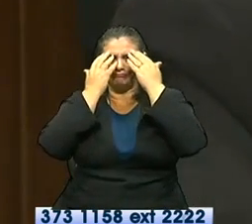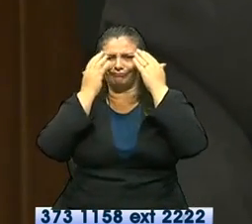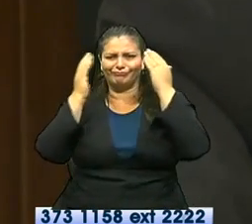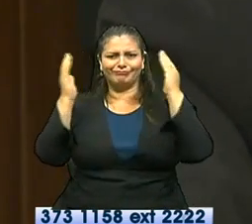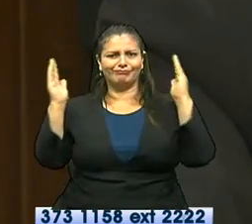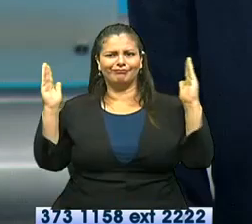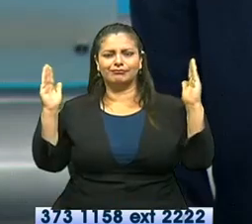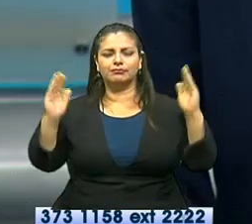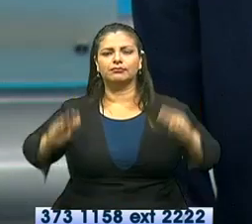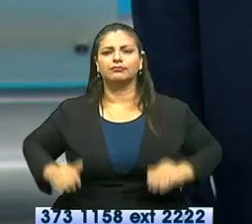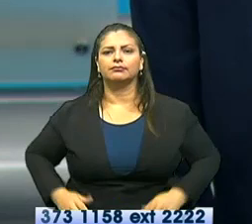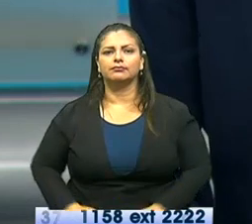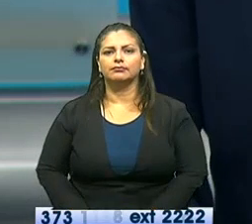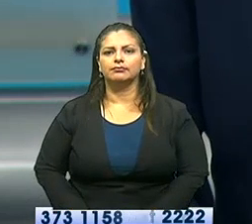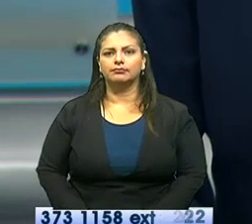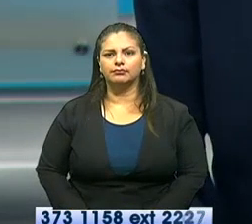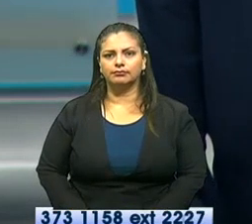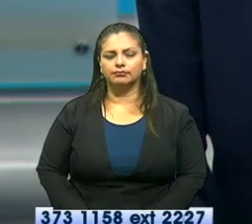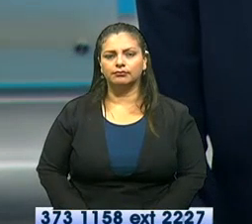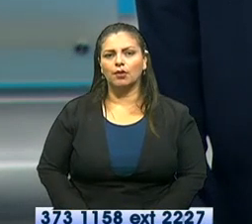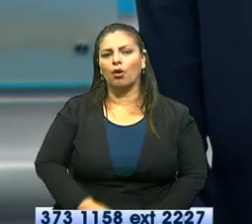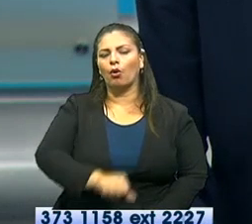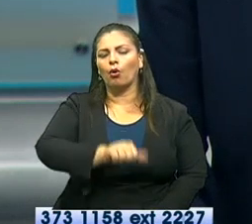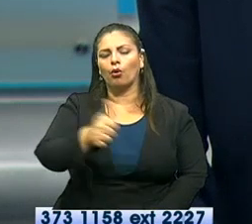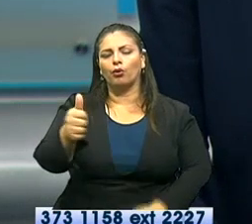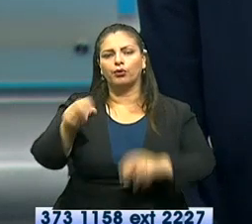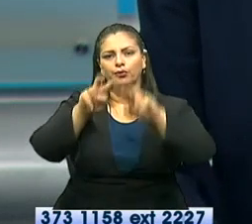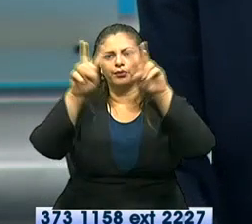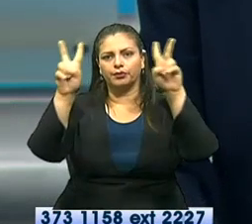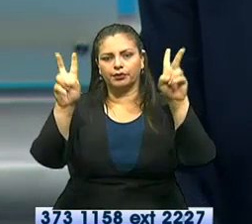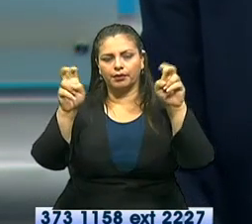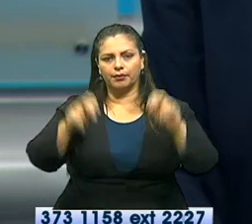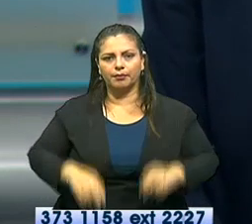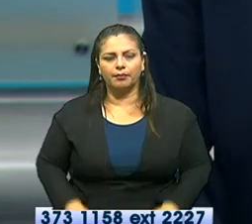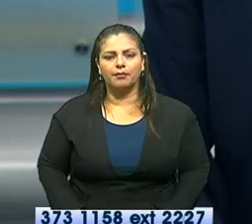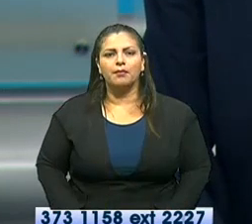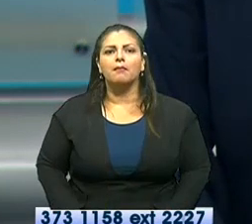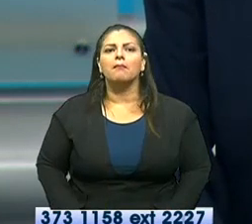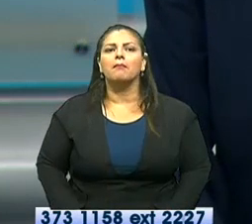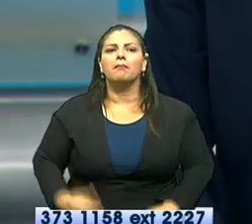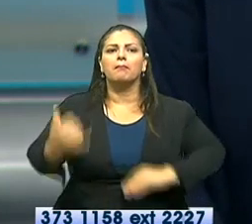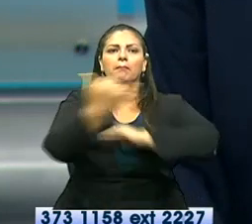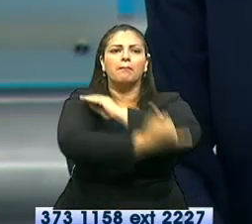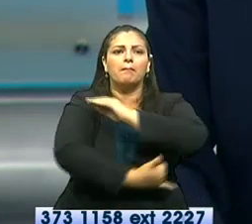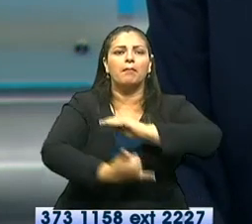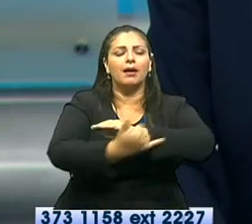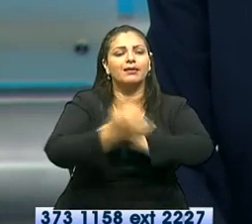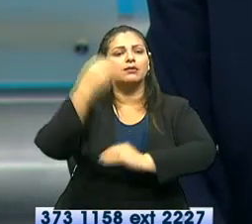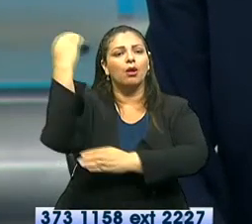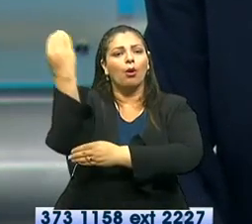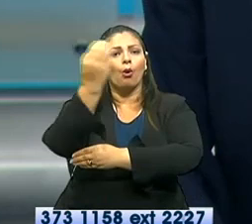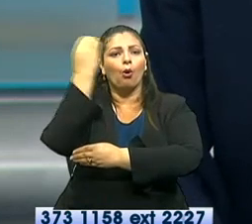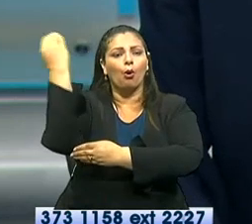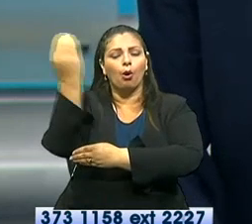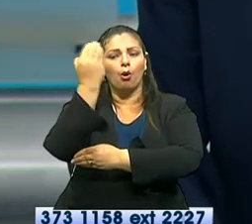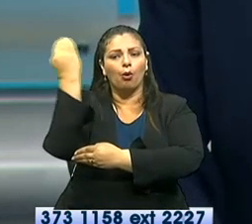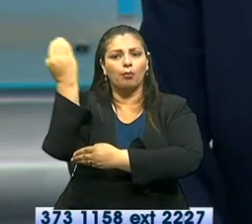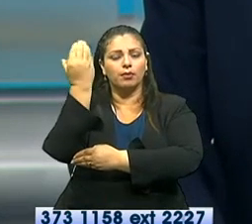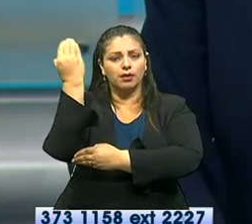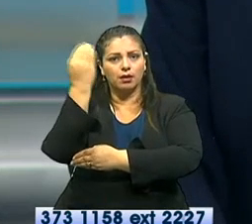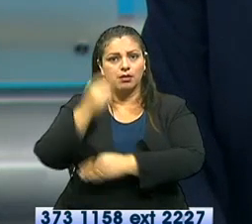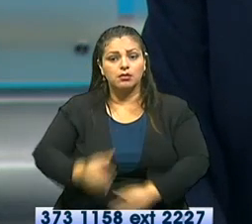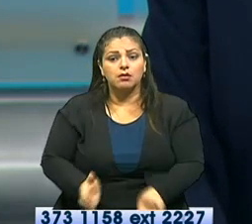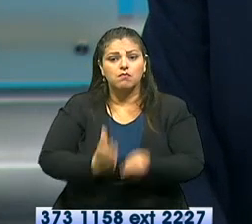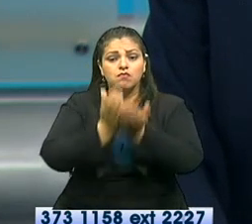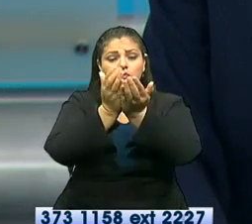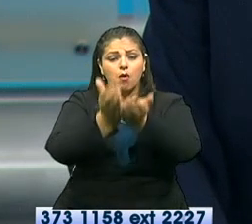Polit. En otro tema, hablan los sobrevivientes del naufragio de un barco en una represa colombiana. Equipos